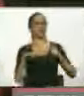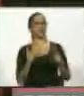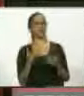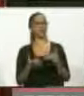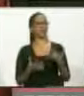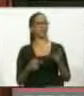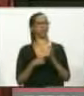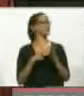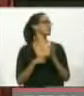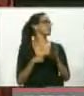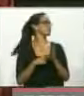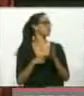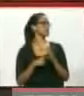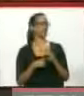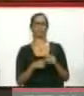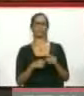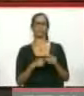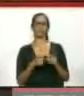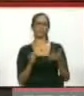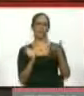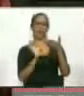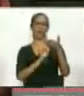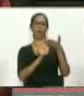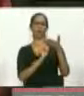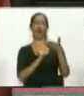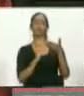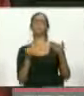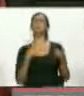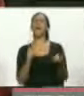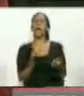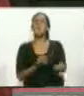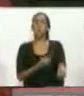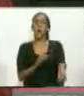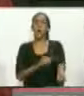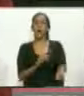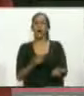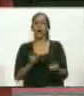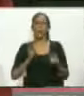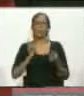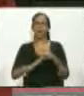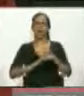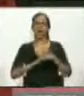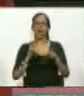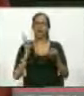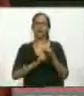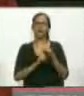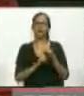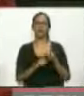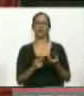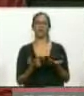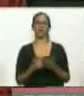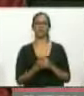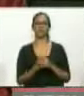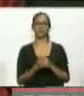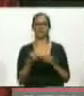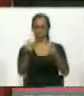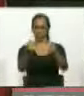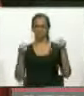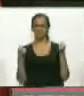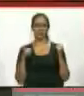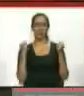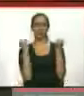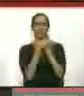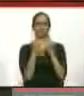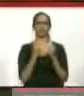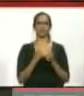mi esposa y la nevera y ya con eso está bueno sangre vende